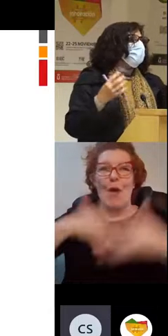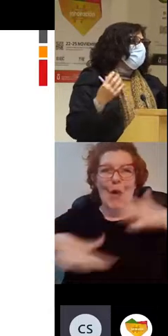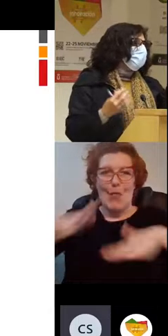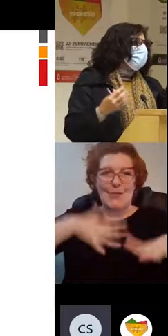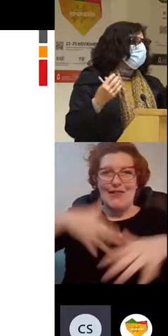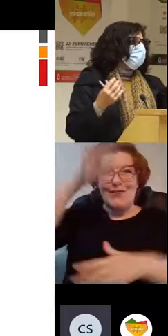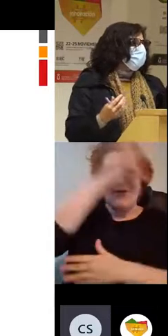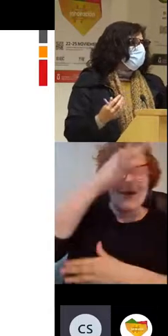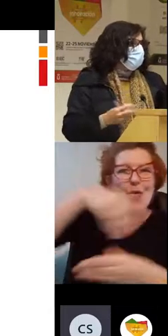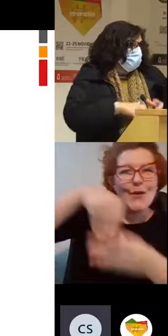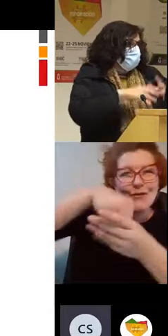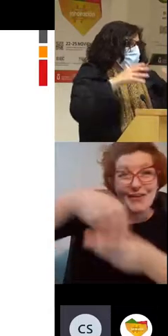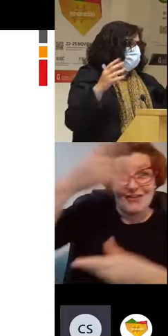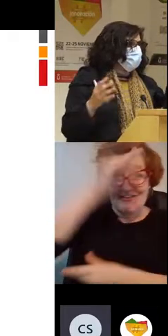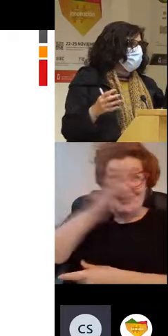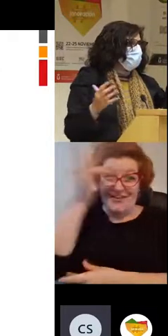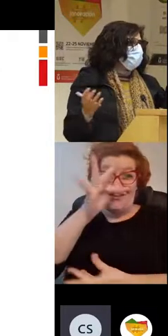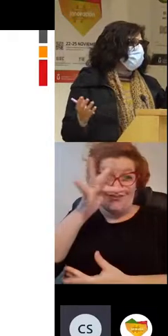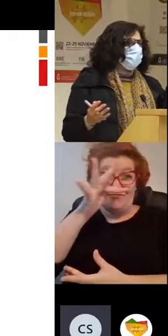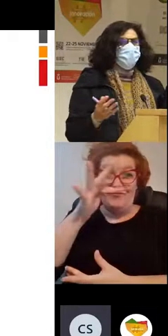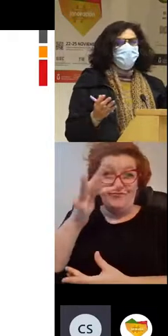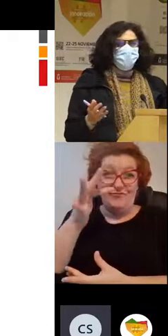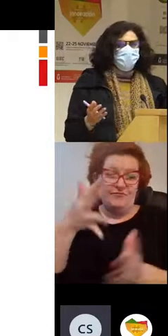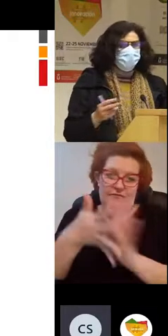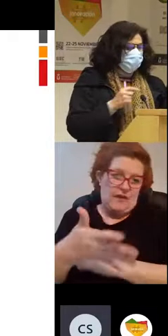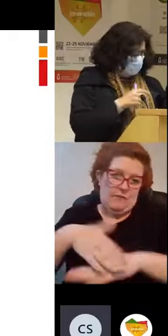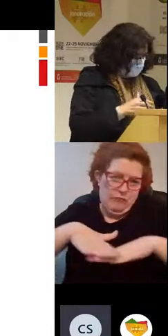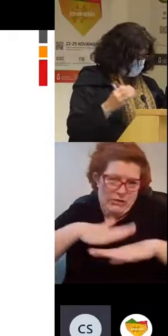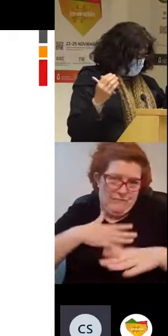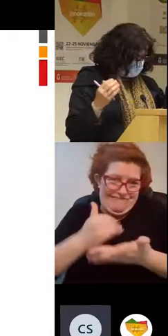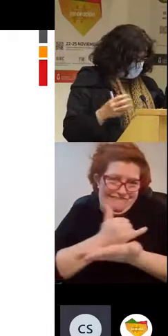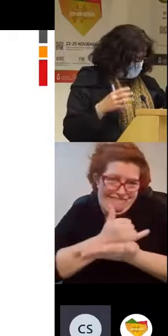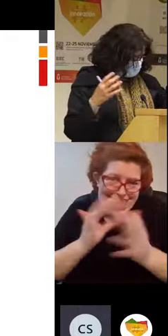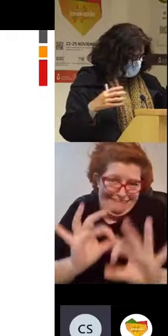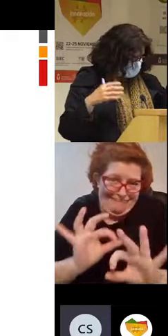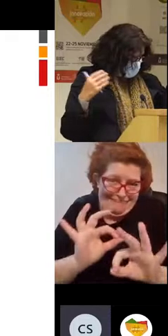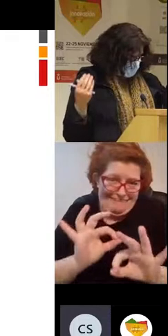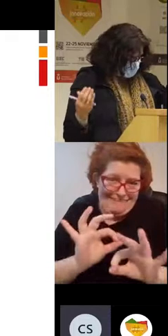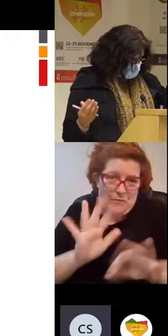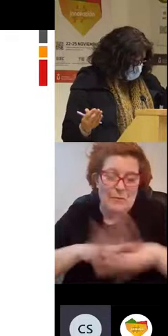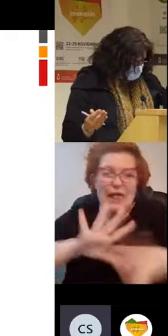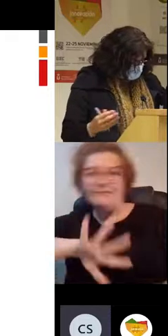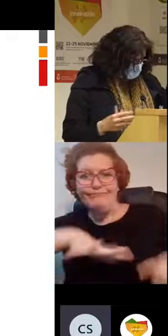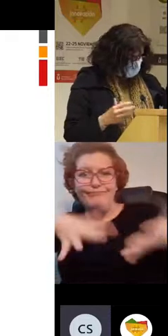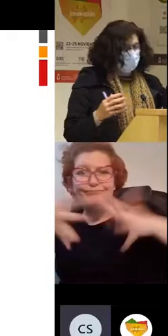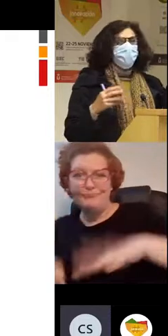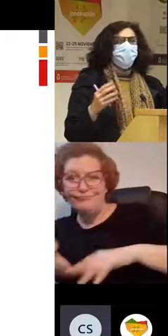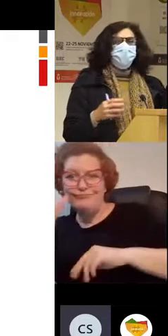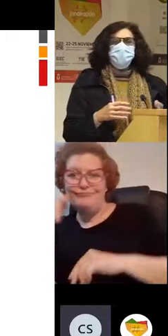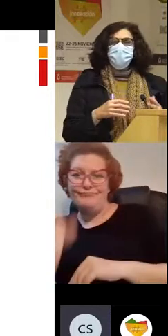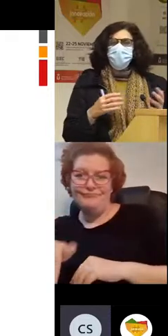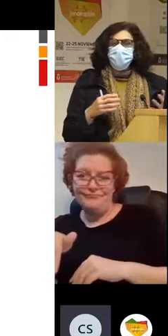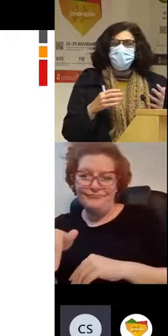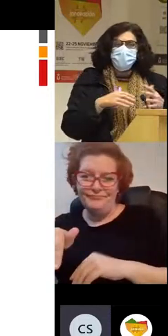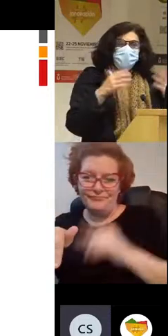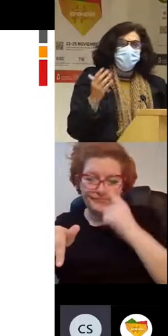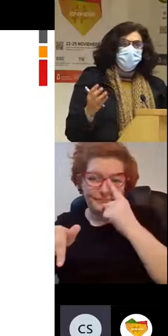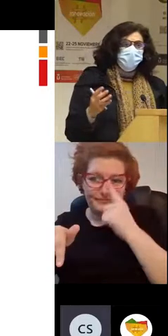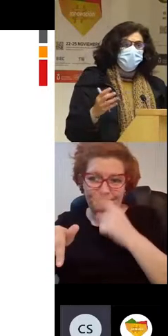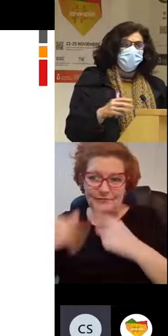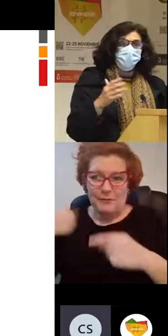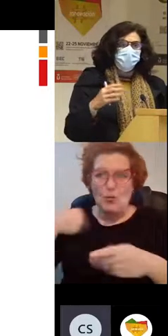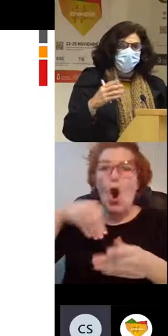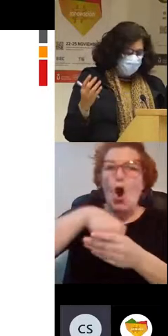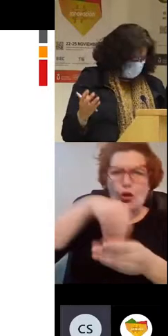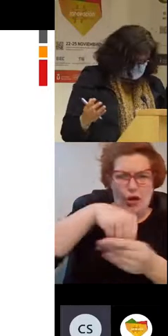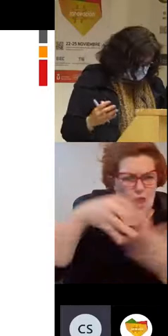los contenidos teóricos, que son la base de esta asignatura, para que apliquen esos contenidos a los cuales no se les quita